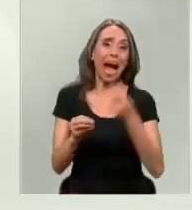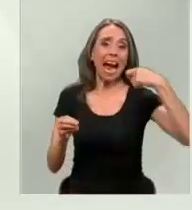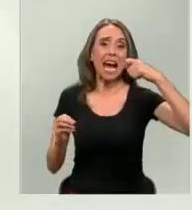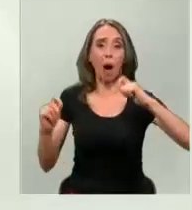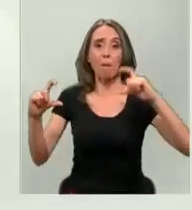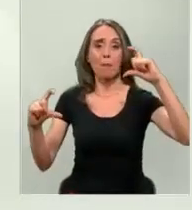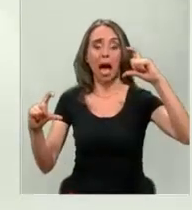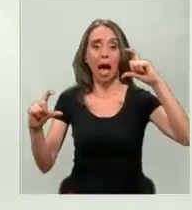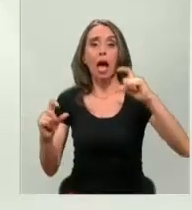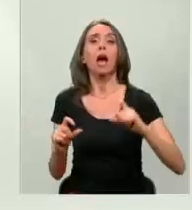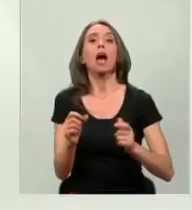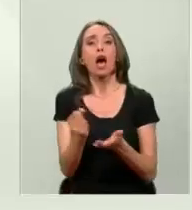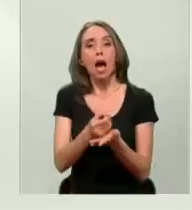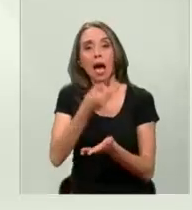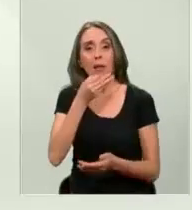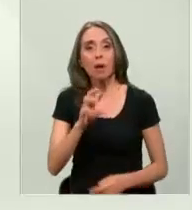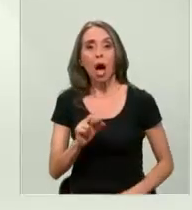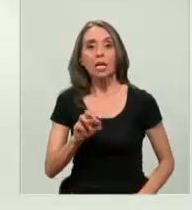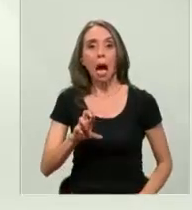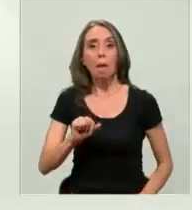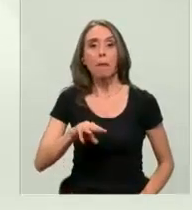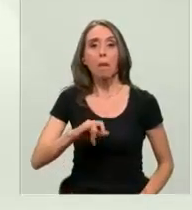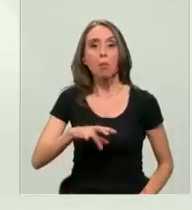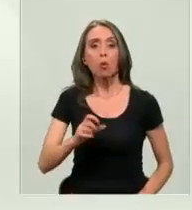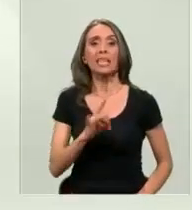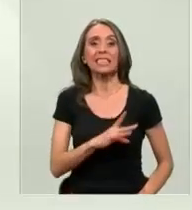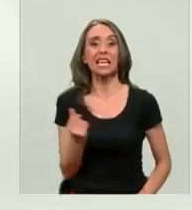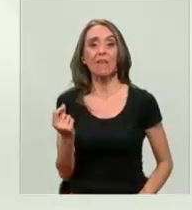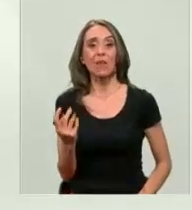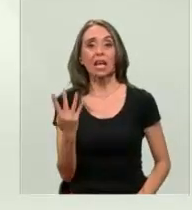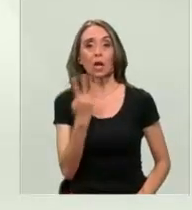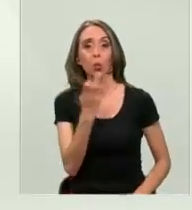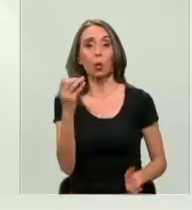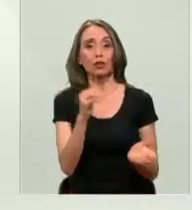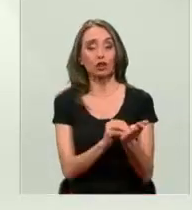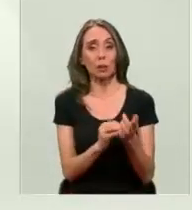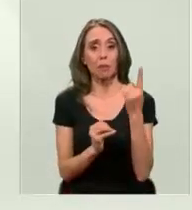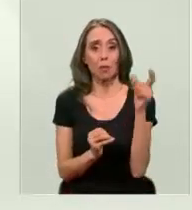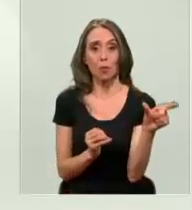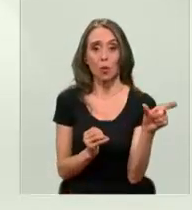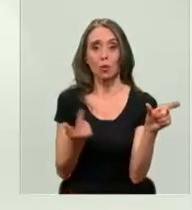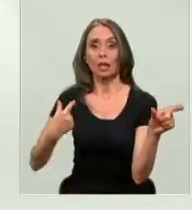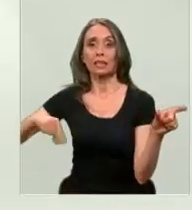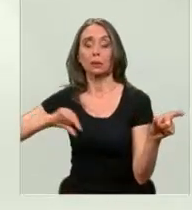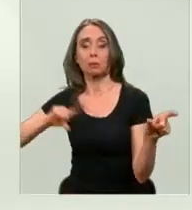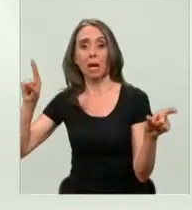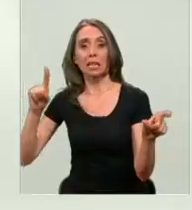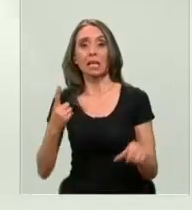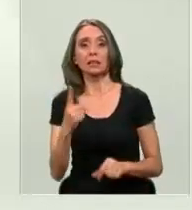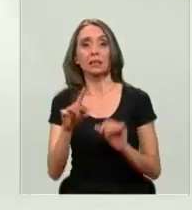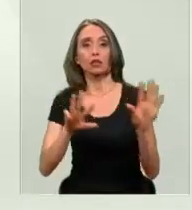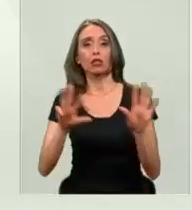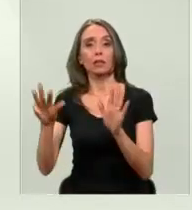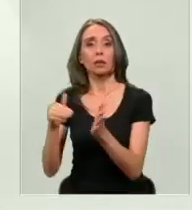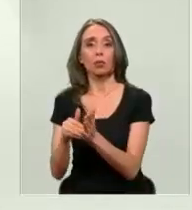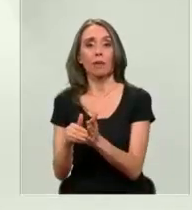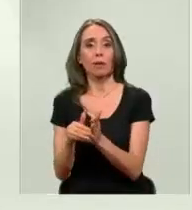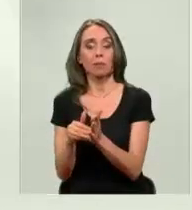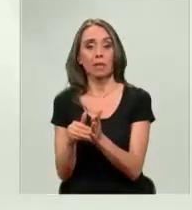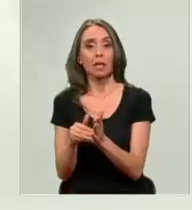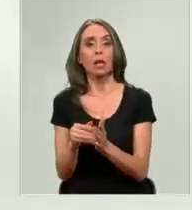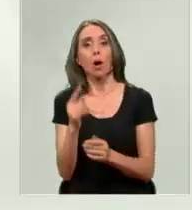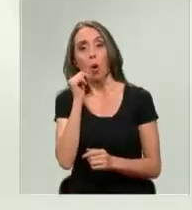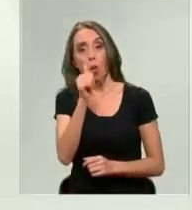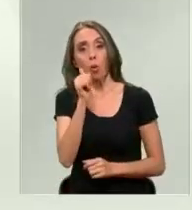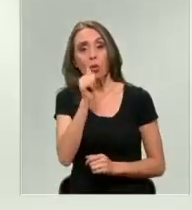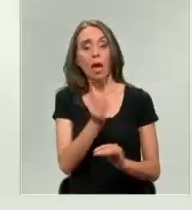mismo ocurre con la droga rapamune en chile su costo es de 400 mil pesos en españa' de 199 mil cada